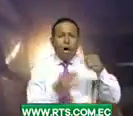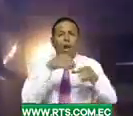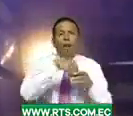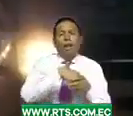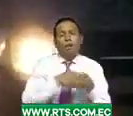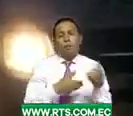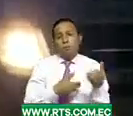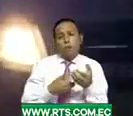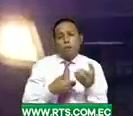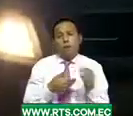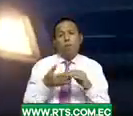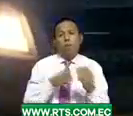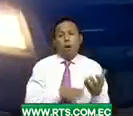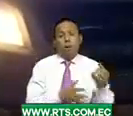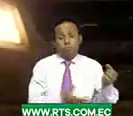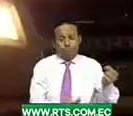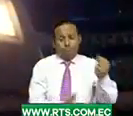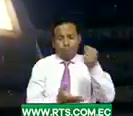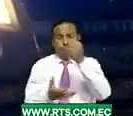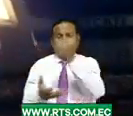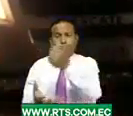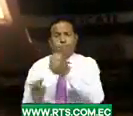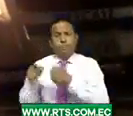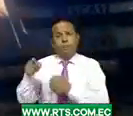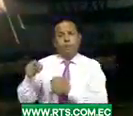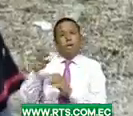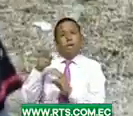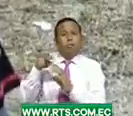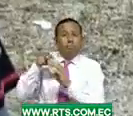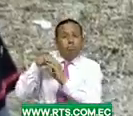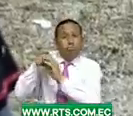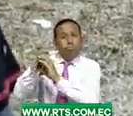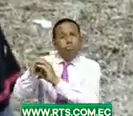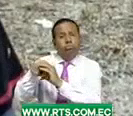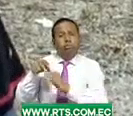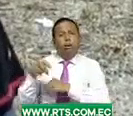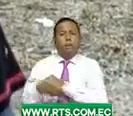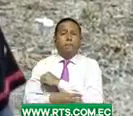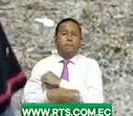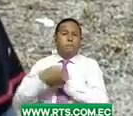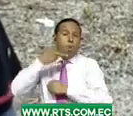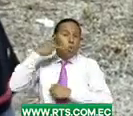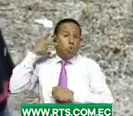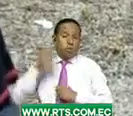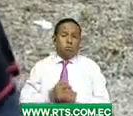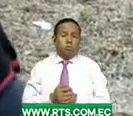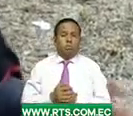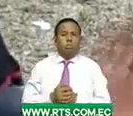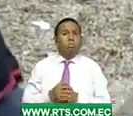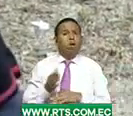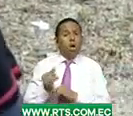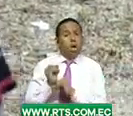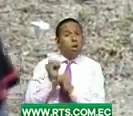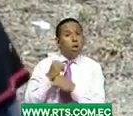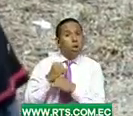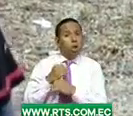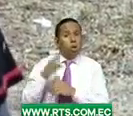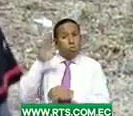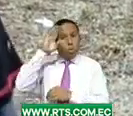para trasladarlo de inmediato a la morgue del cementerio de Puyo. Llamamos al ingeniero y vino con policía, ya averiguaron,